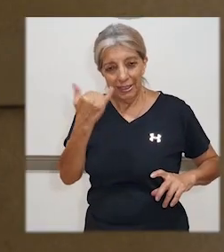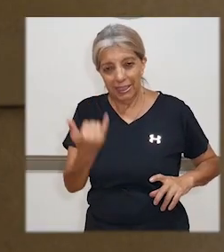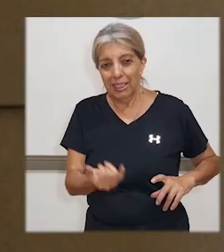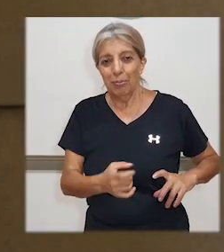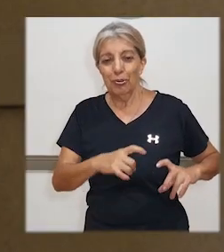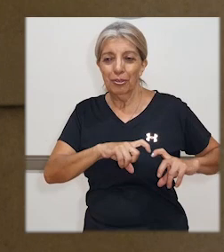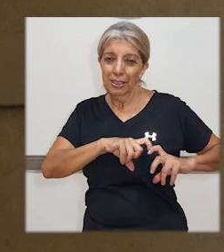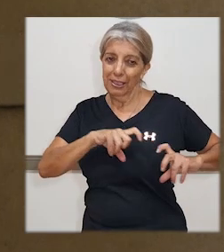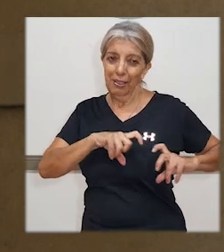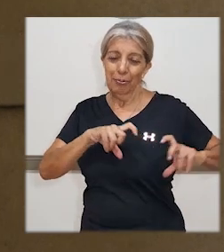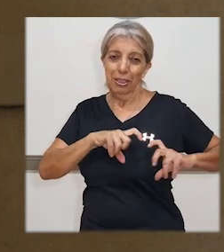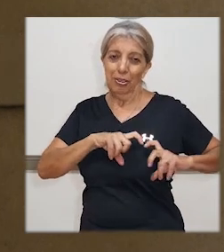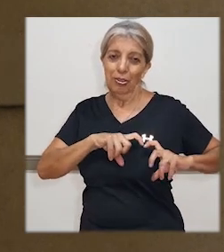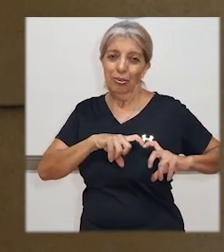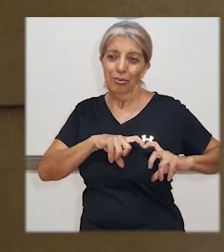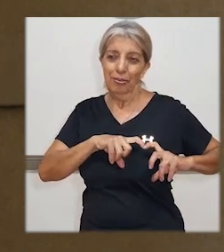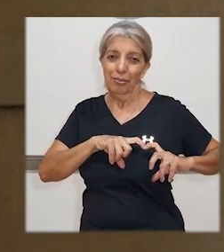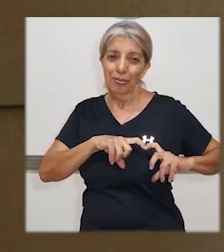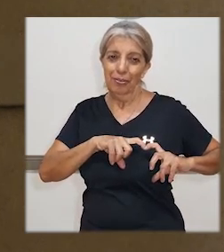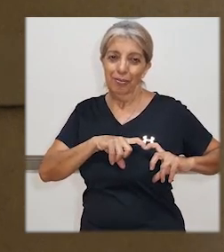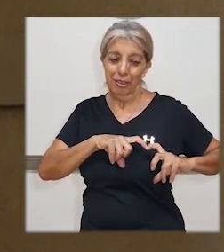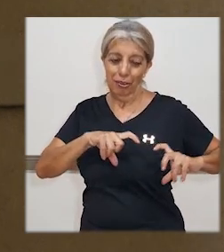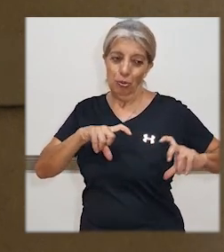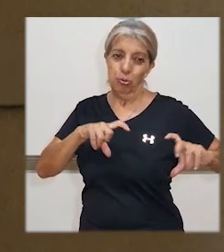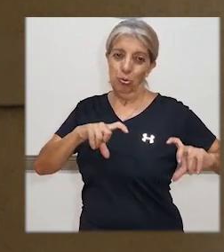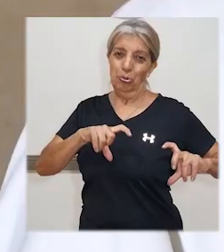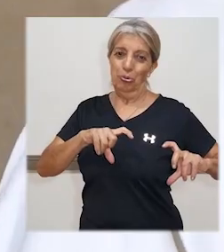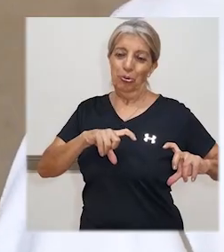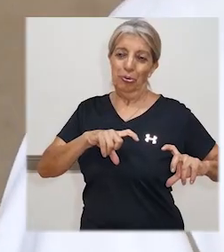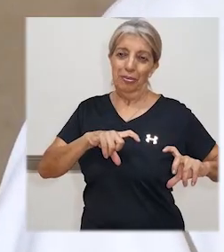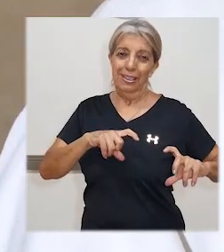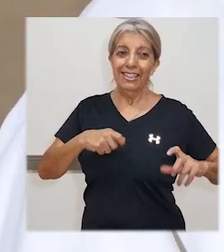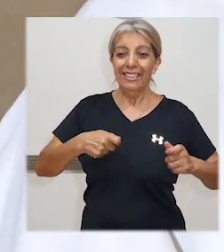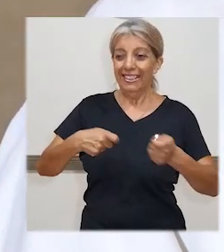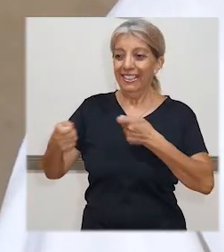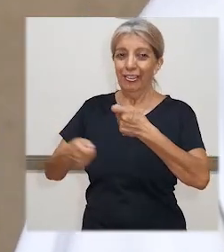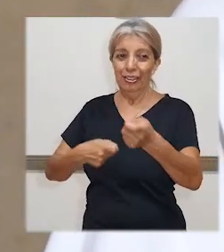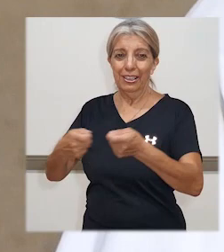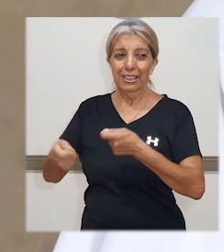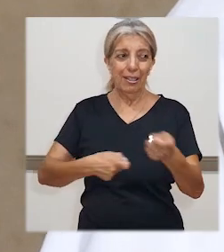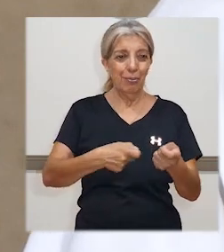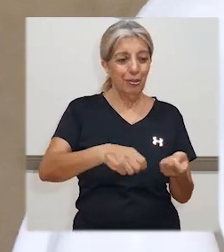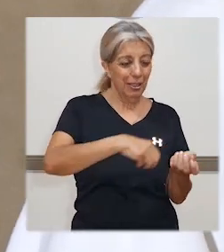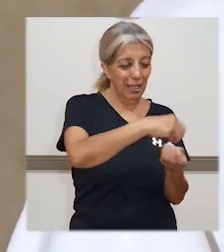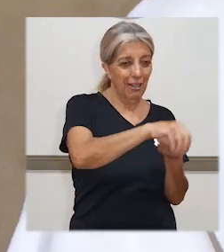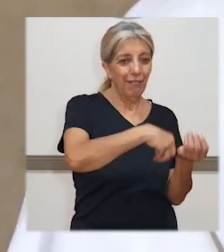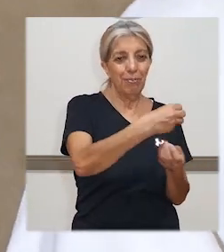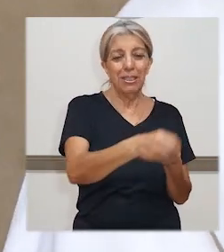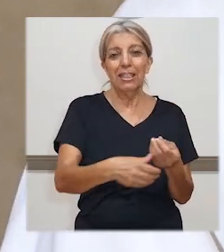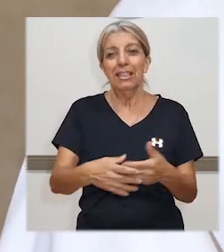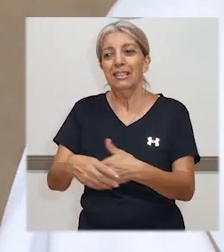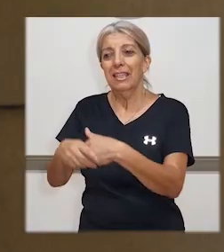y siempre al servicio de ensanchar la carpa. Pero que también hayan muchos que se sientan llamados a